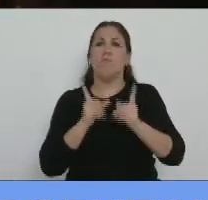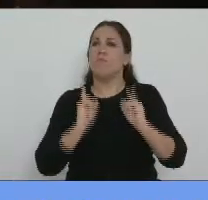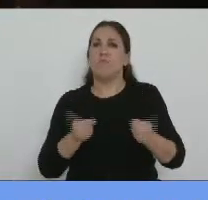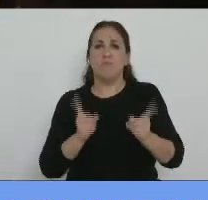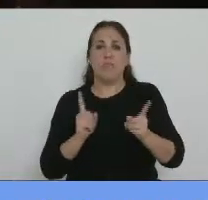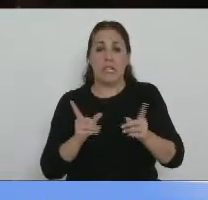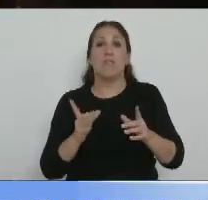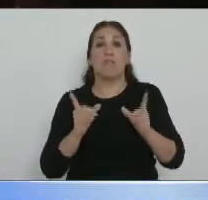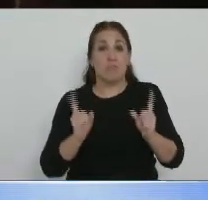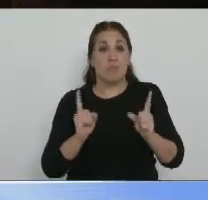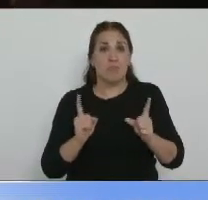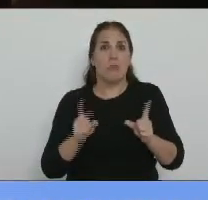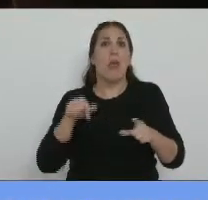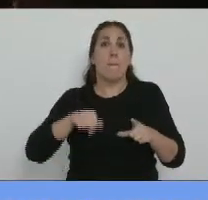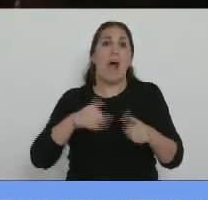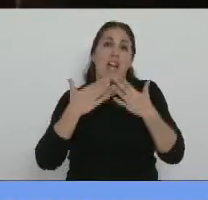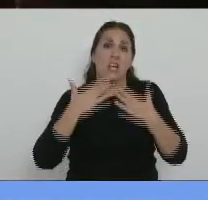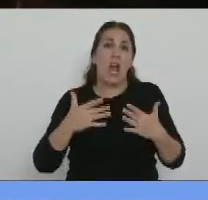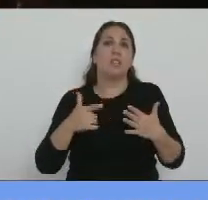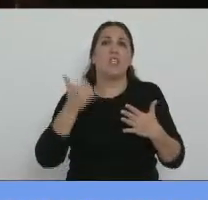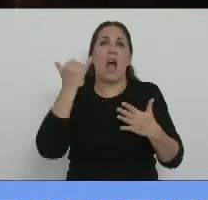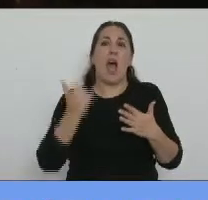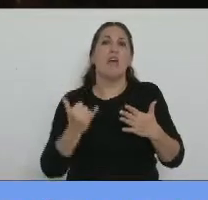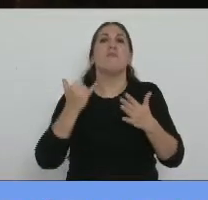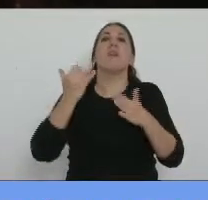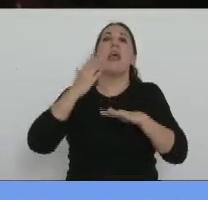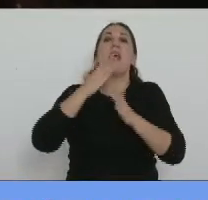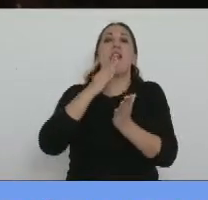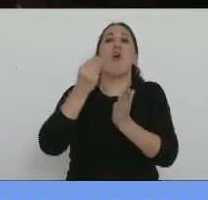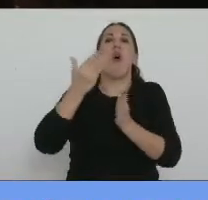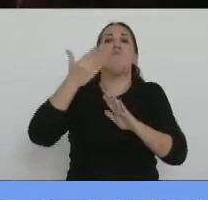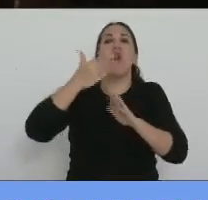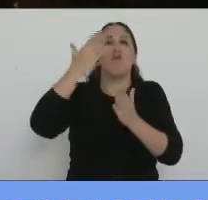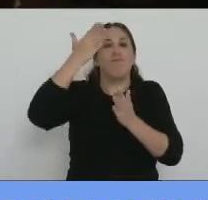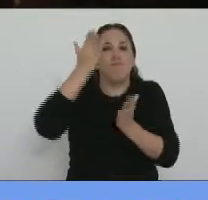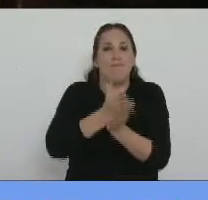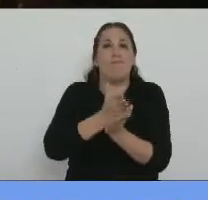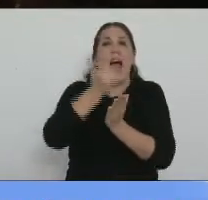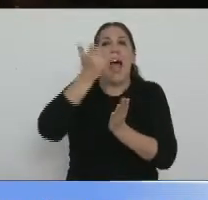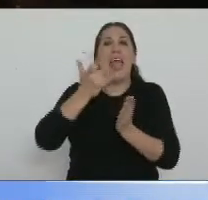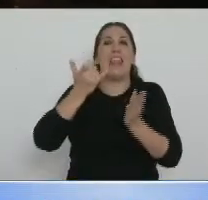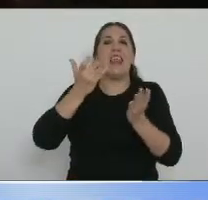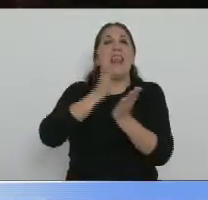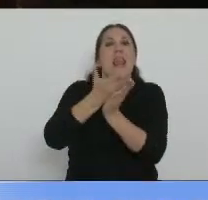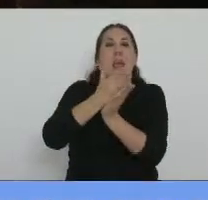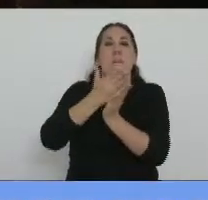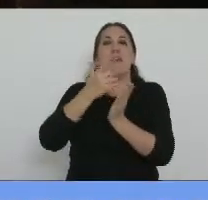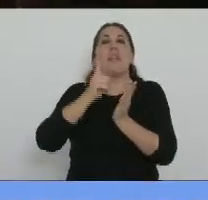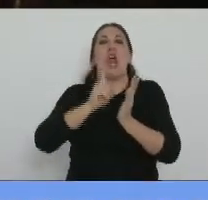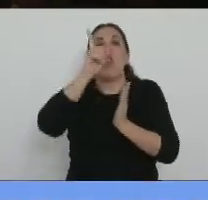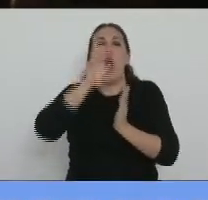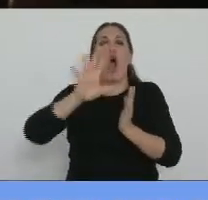batalla que marca hoy los límites del norte de la argentina y fue ahí también en tucumán donde años después